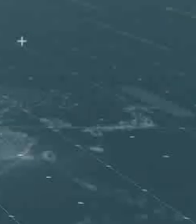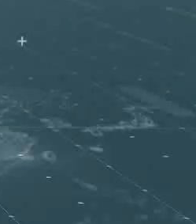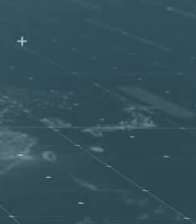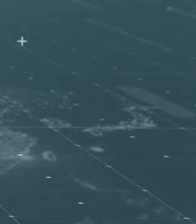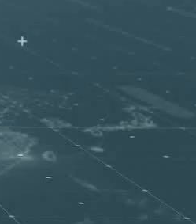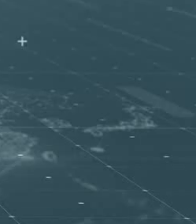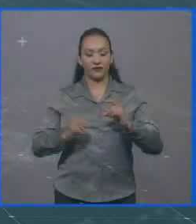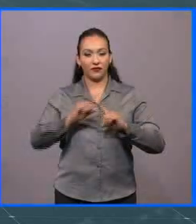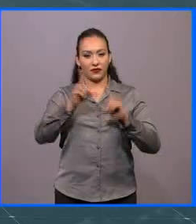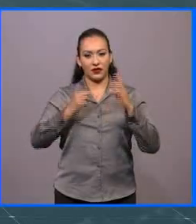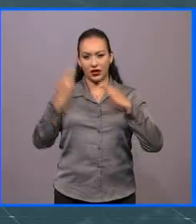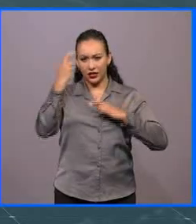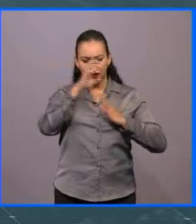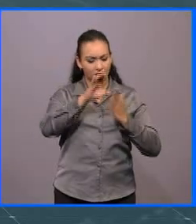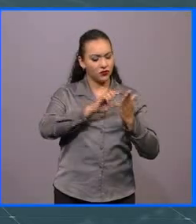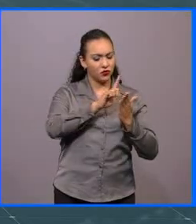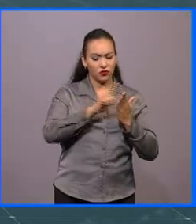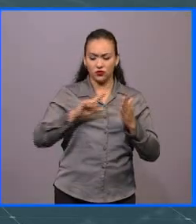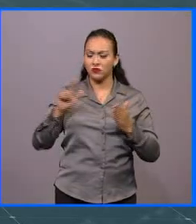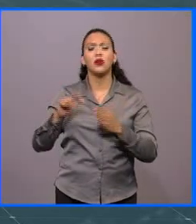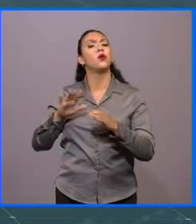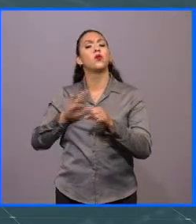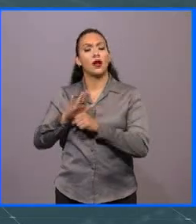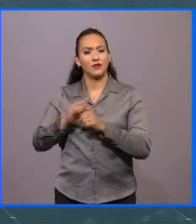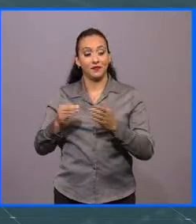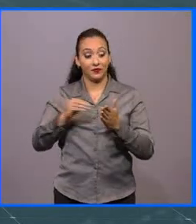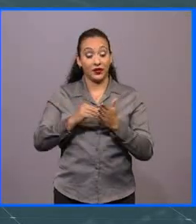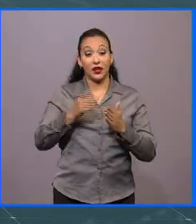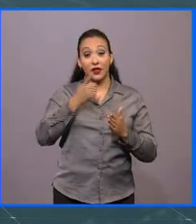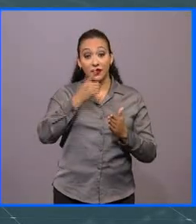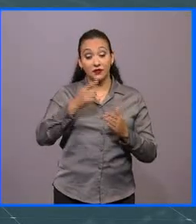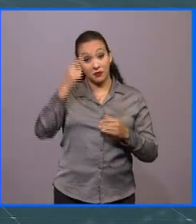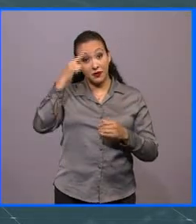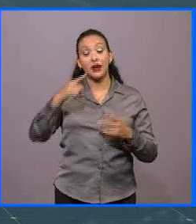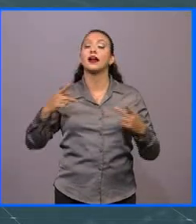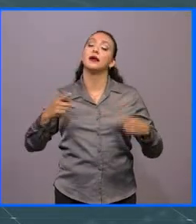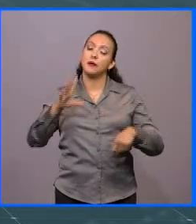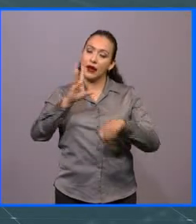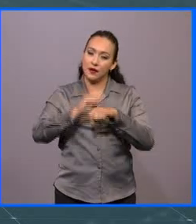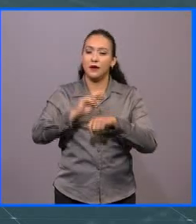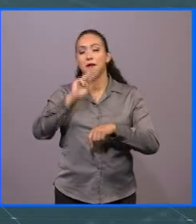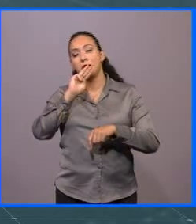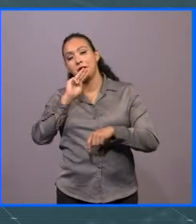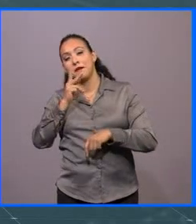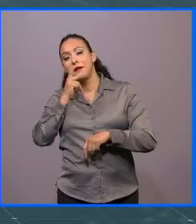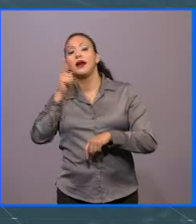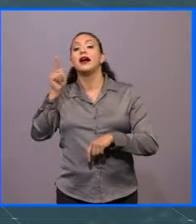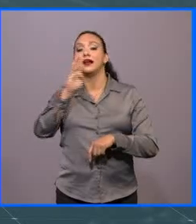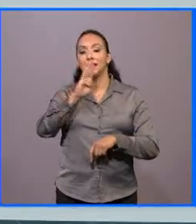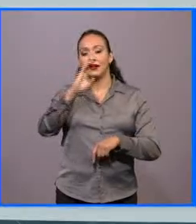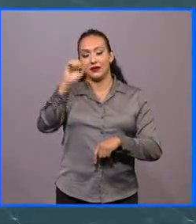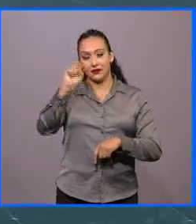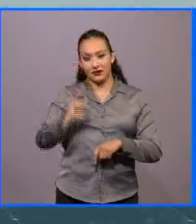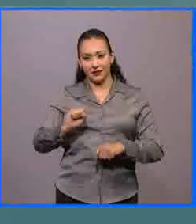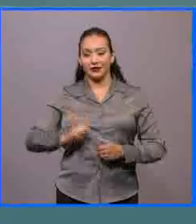La Corte revisó la constitucionalidad de disposición que regula las licencias de maternidad y paternidad en Baja California